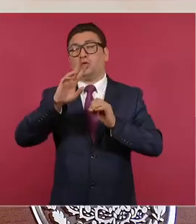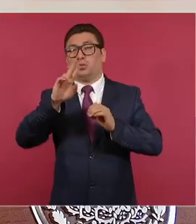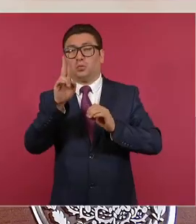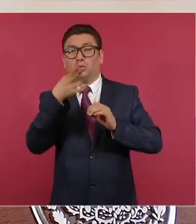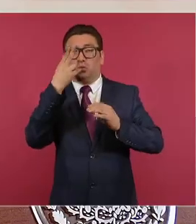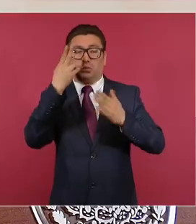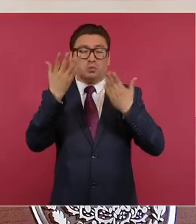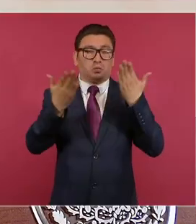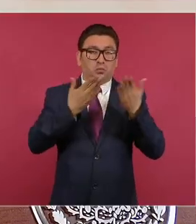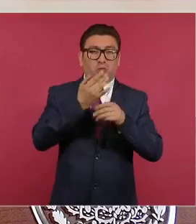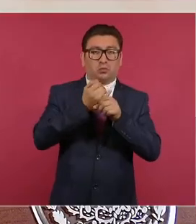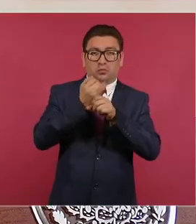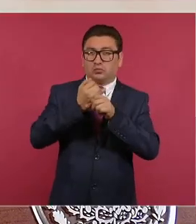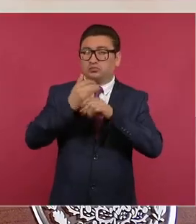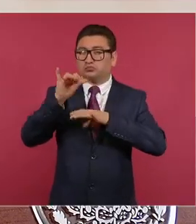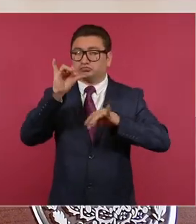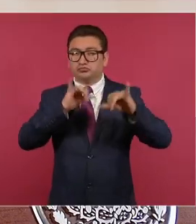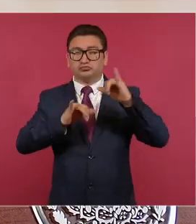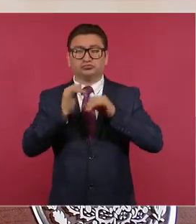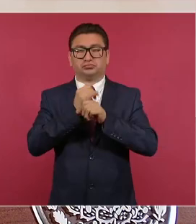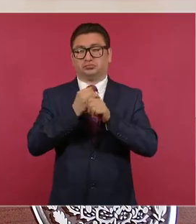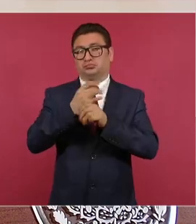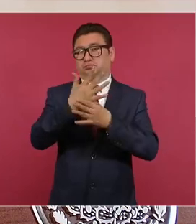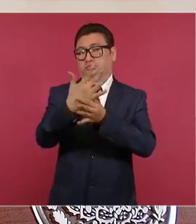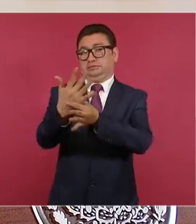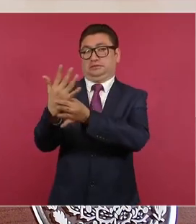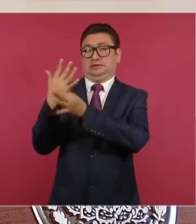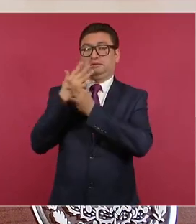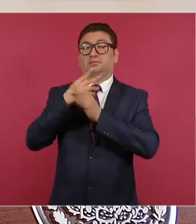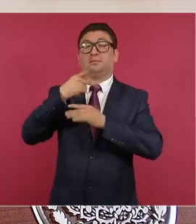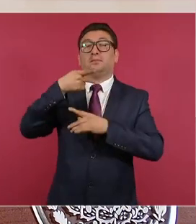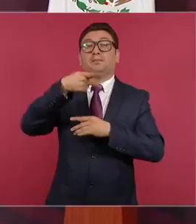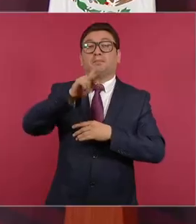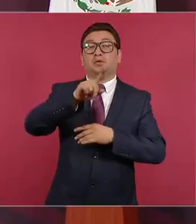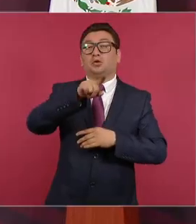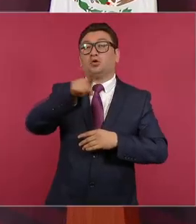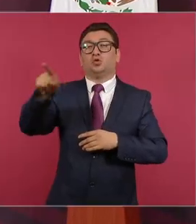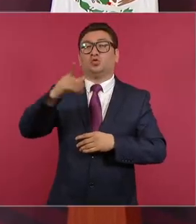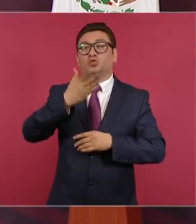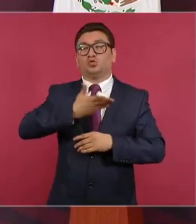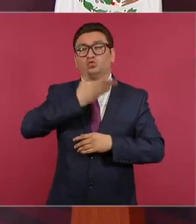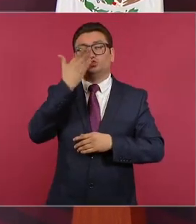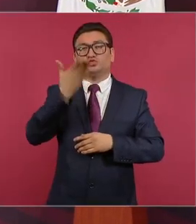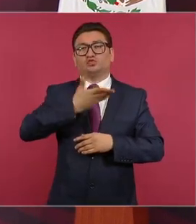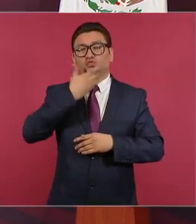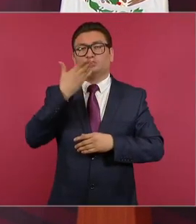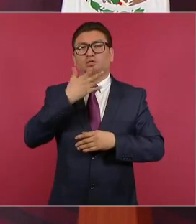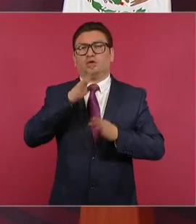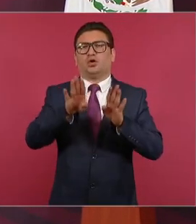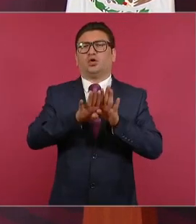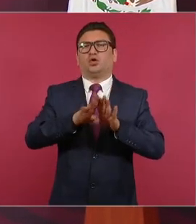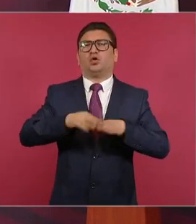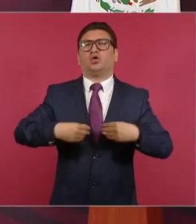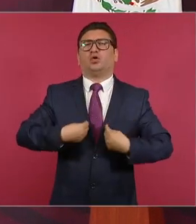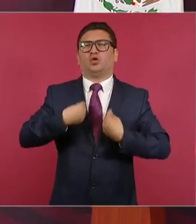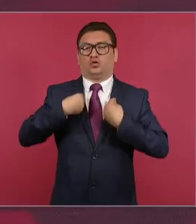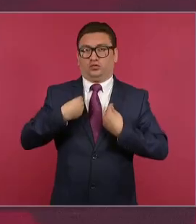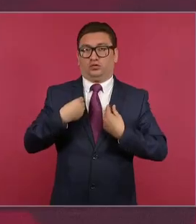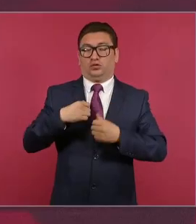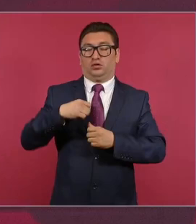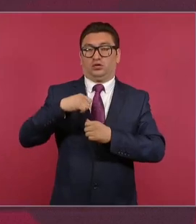académicos, pseudocientíficos, que se acostumbraron a vivir al amparo del